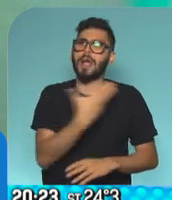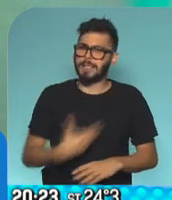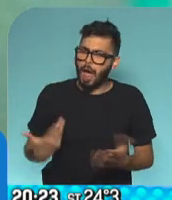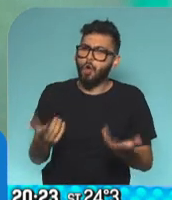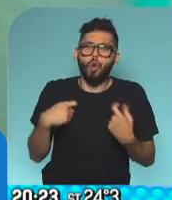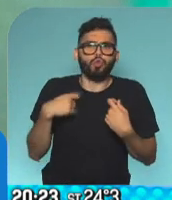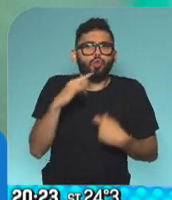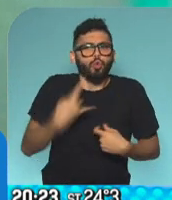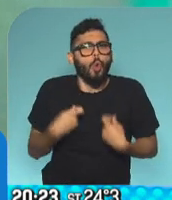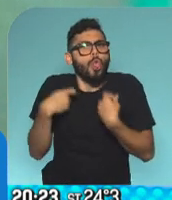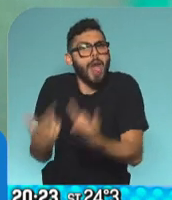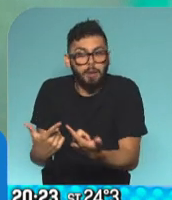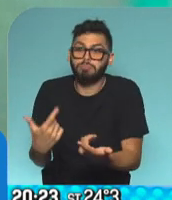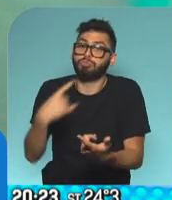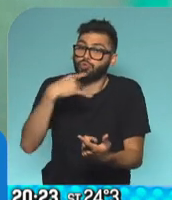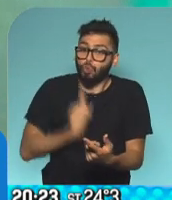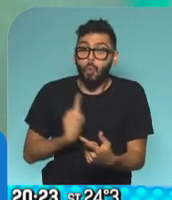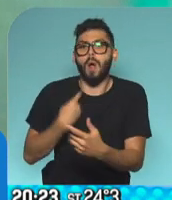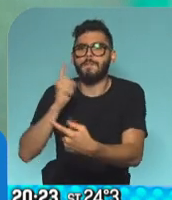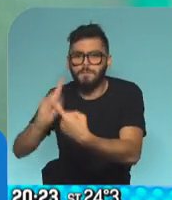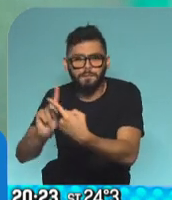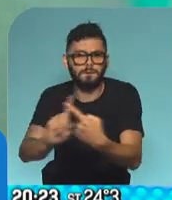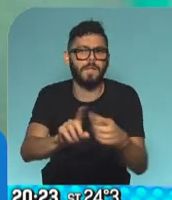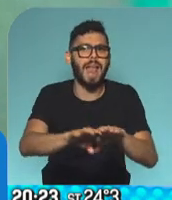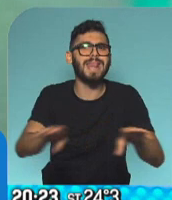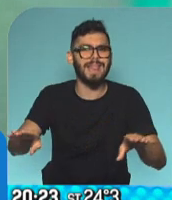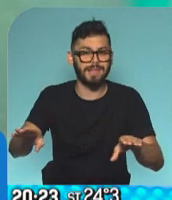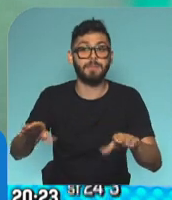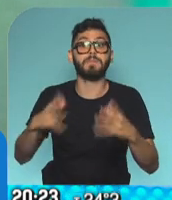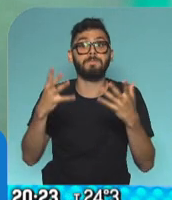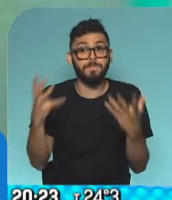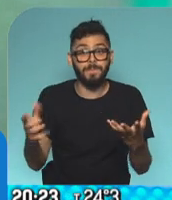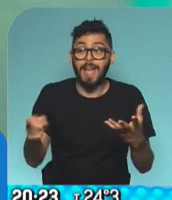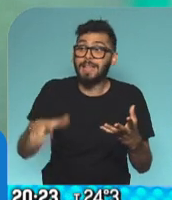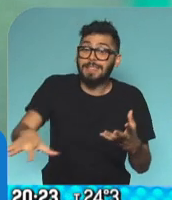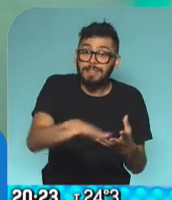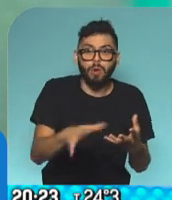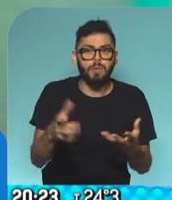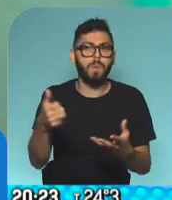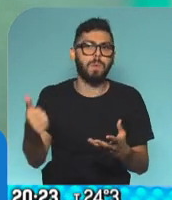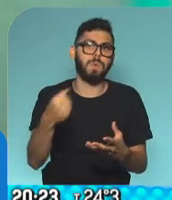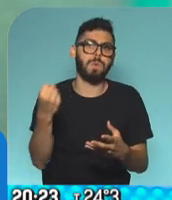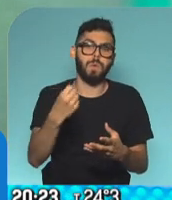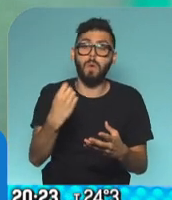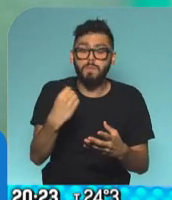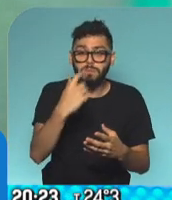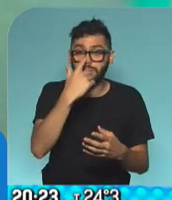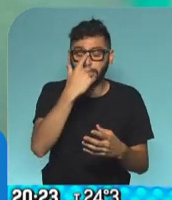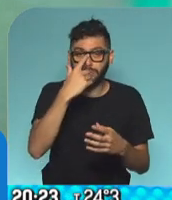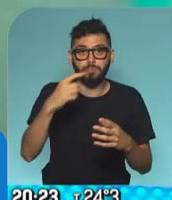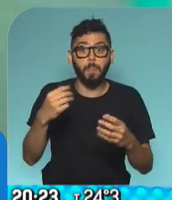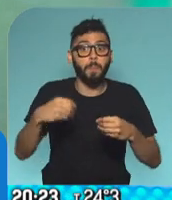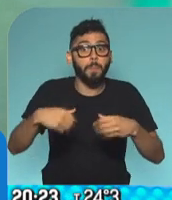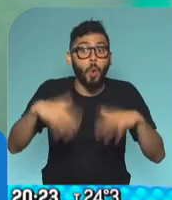ese derecho esté por lo tanto vamos a buscar a los nenes y a las nenas estos ámbitos nos sirven mucho porque puede haber un mundo de